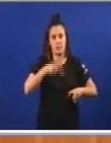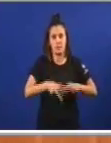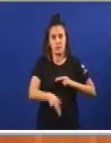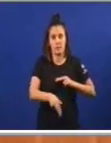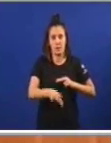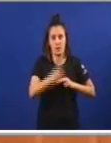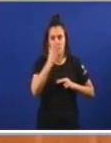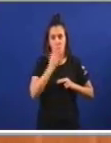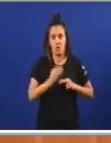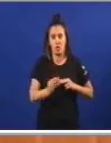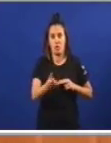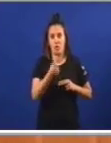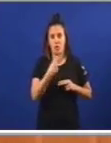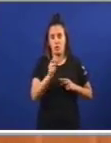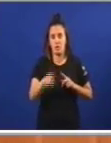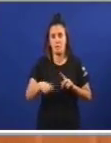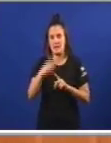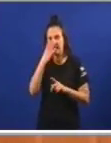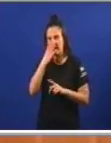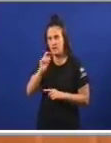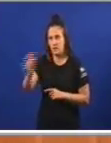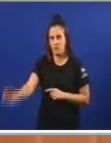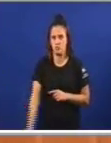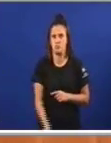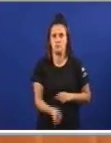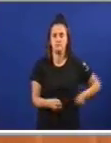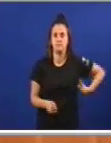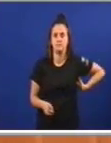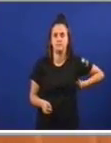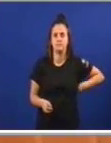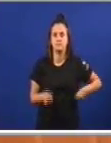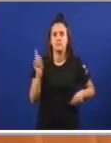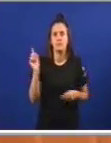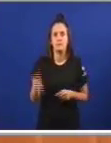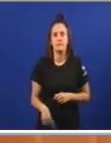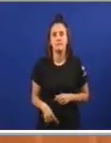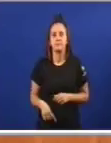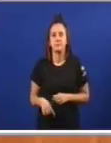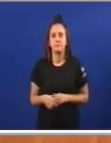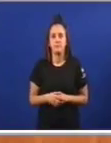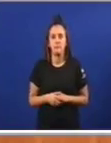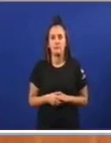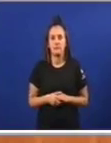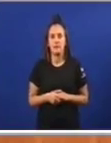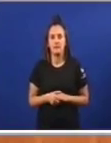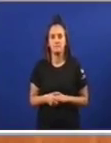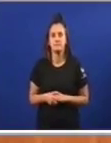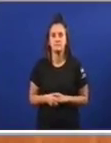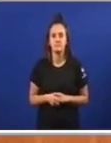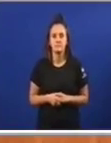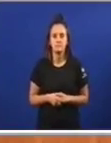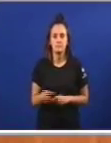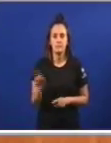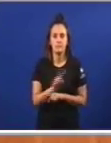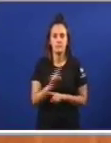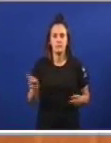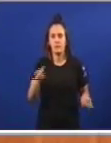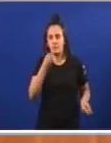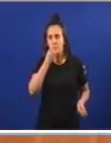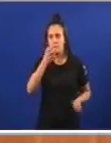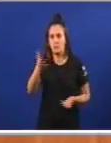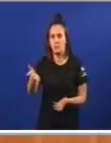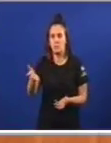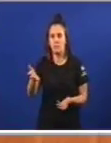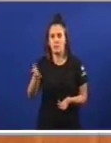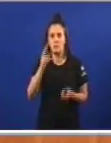da drogadicción e das adiccións en xeral. E, ademais, isto non se reflexaba, obviamente,